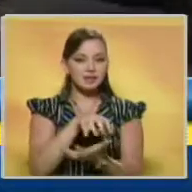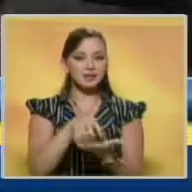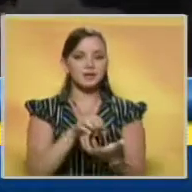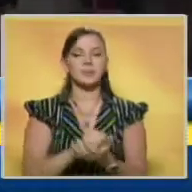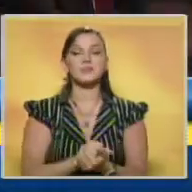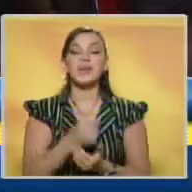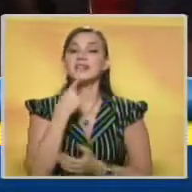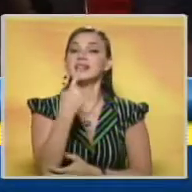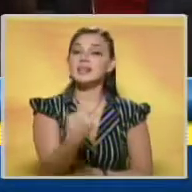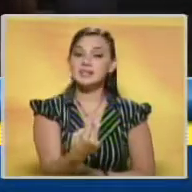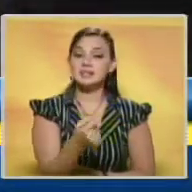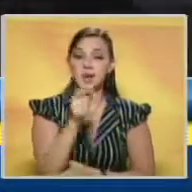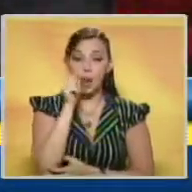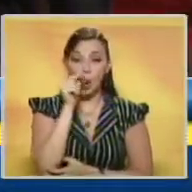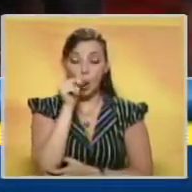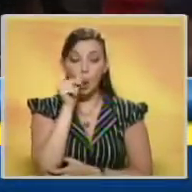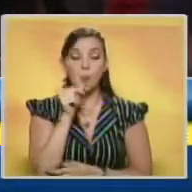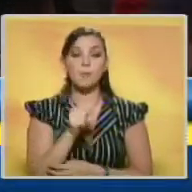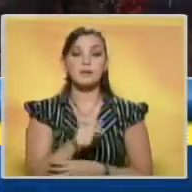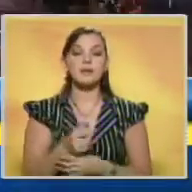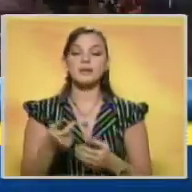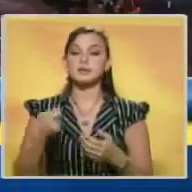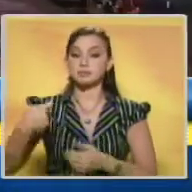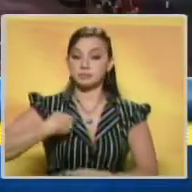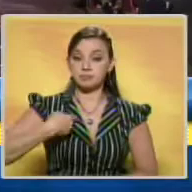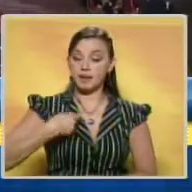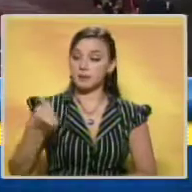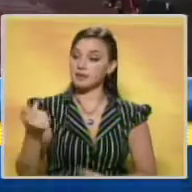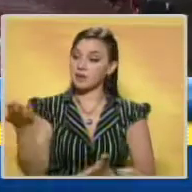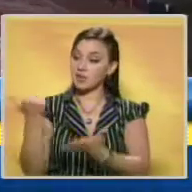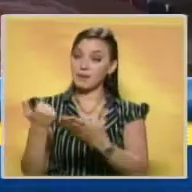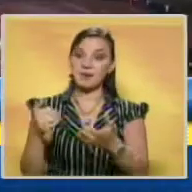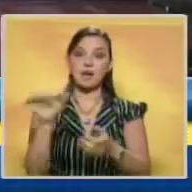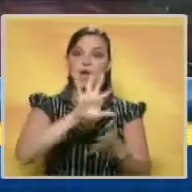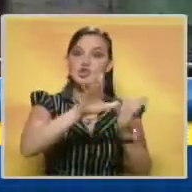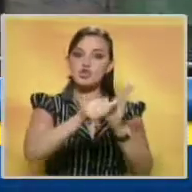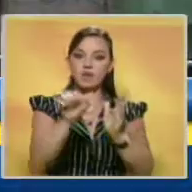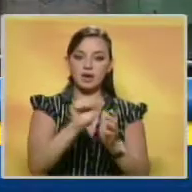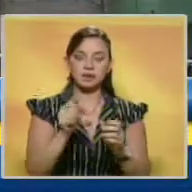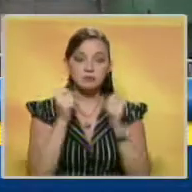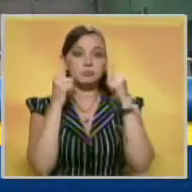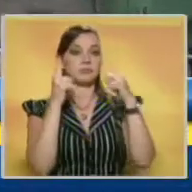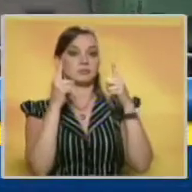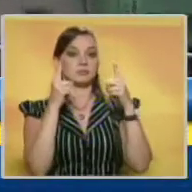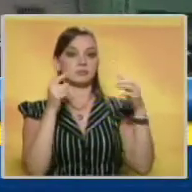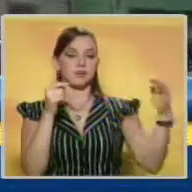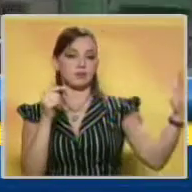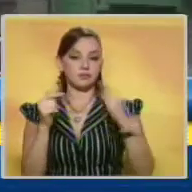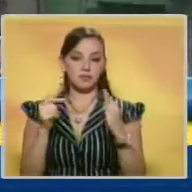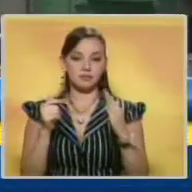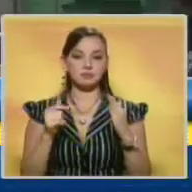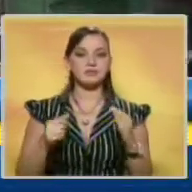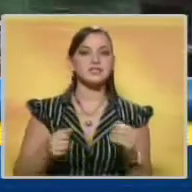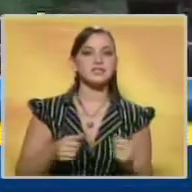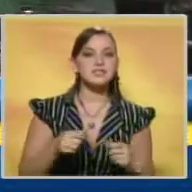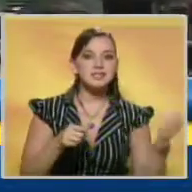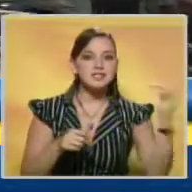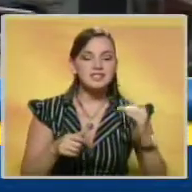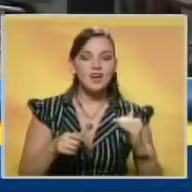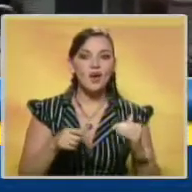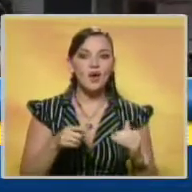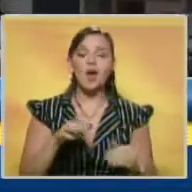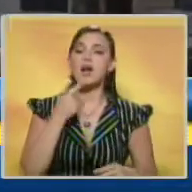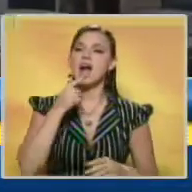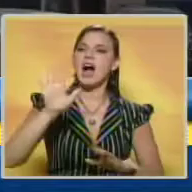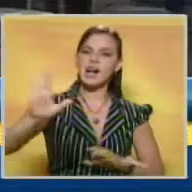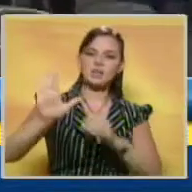versión policial, el hombre cobraba el rescate a otro ciudadano por un vehículo y fue sorprendido por las comisiones de la Policía Científica, quienes al darle la voz